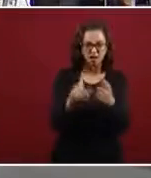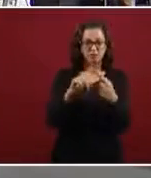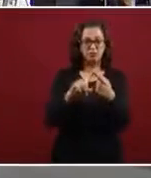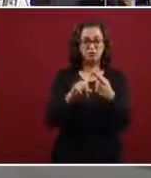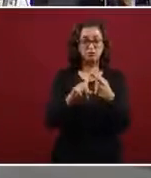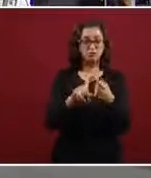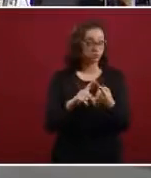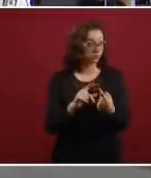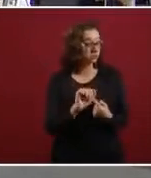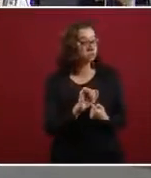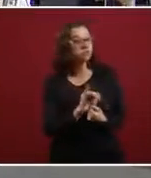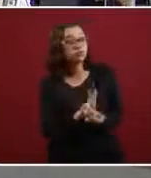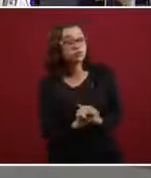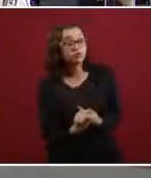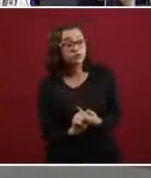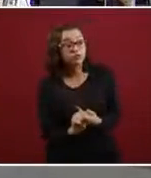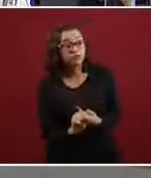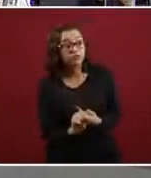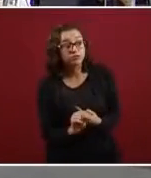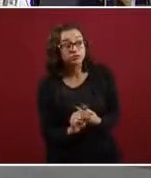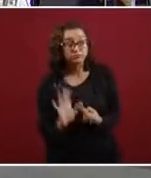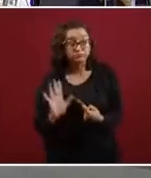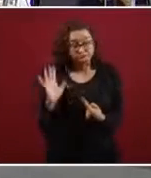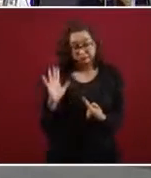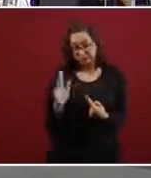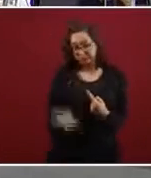¿o no es cierto?